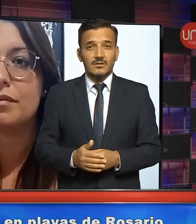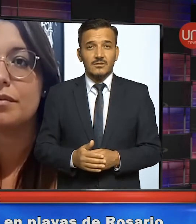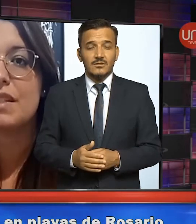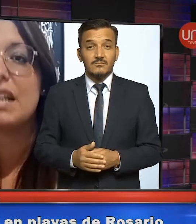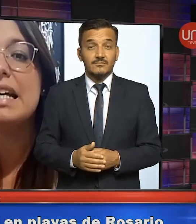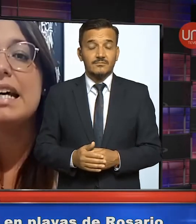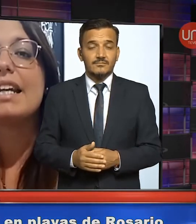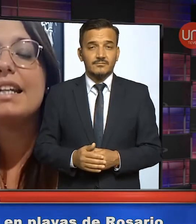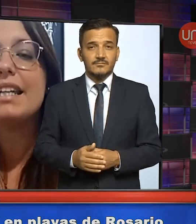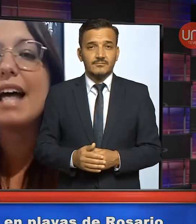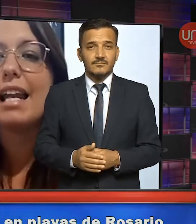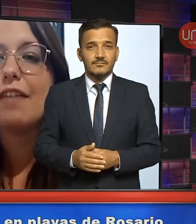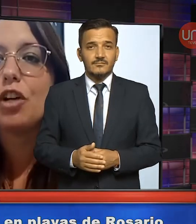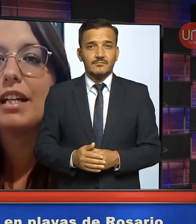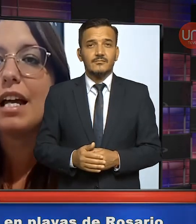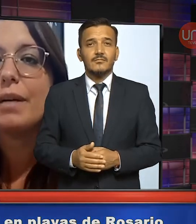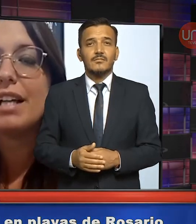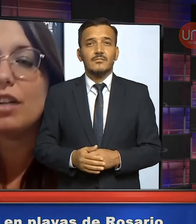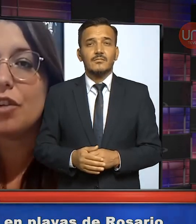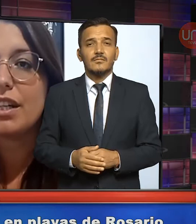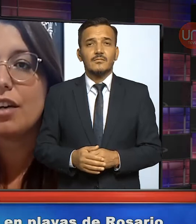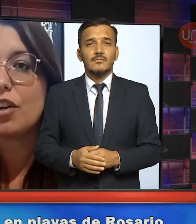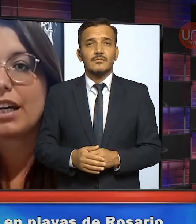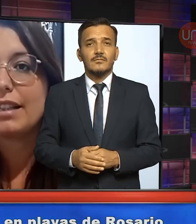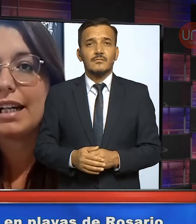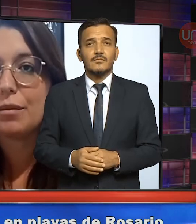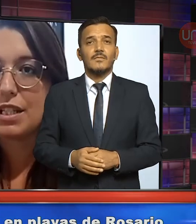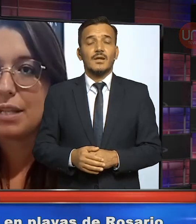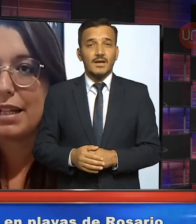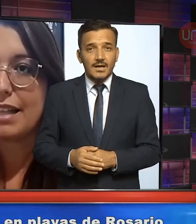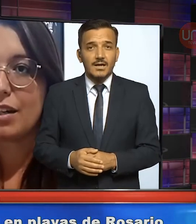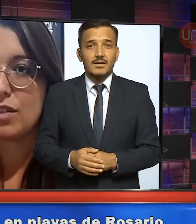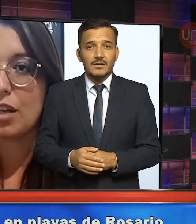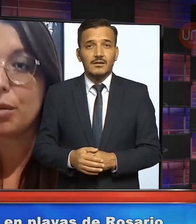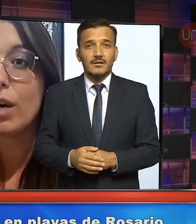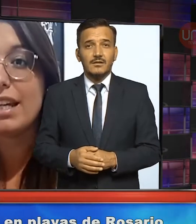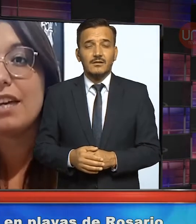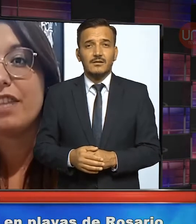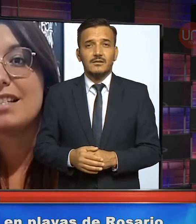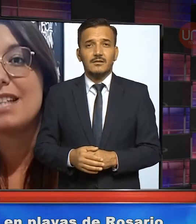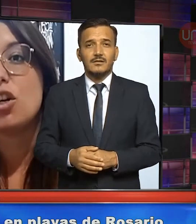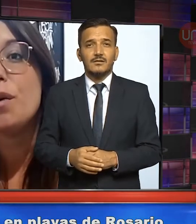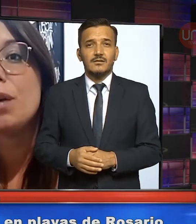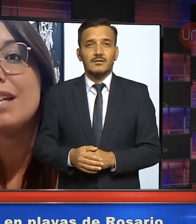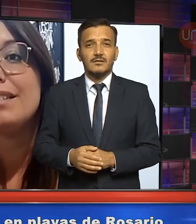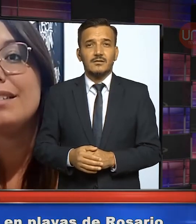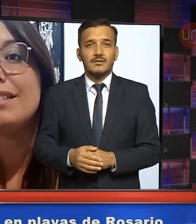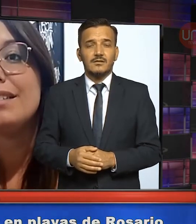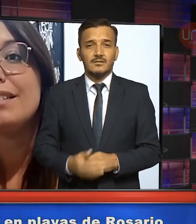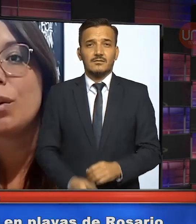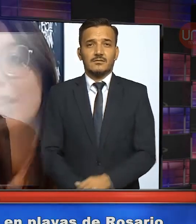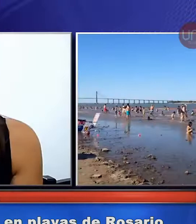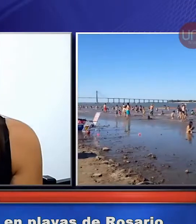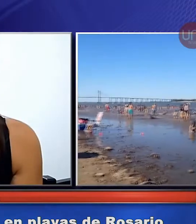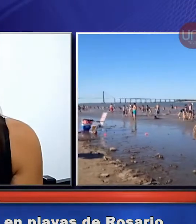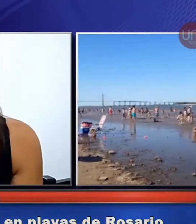Sí. En realidad, a La Florida, al balneario de La Florida, lo regentea la municipalidad de Rosario. Ajá. Pero ¿cuál es la diferencia? Se cobra una entrada de 150